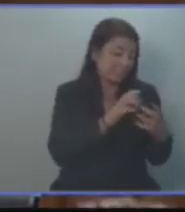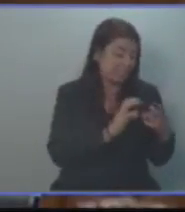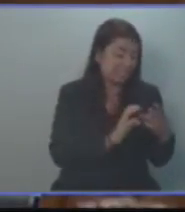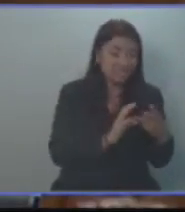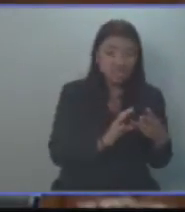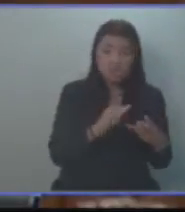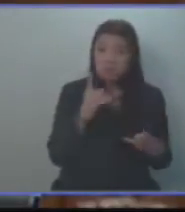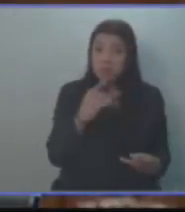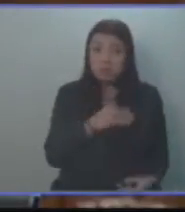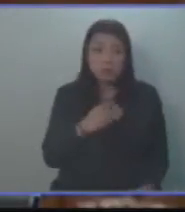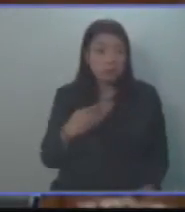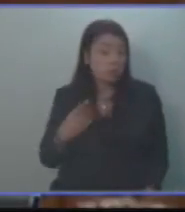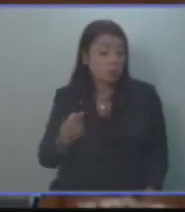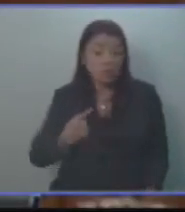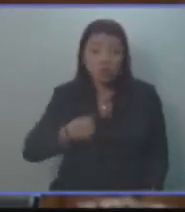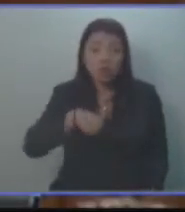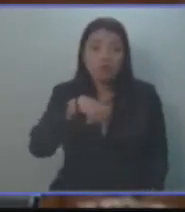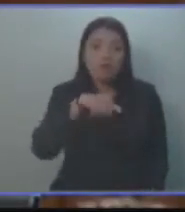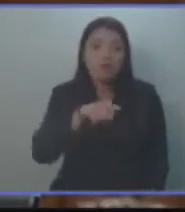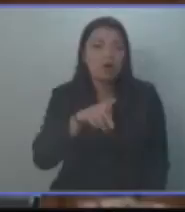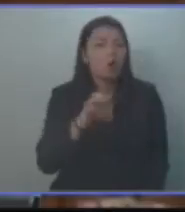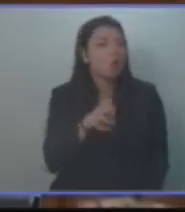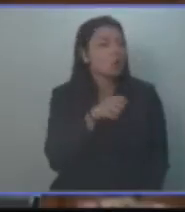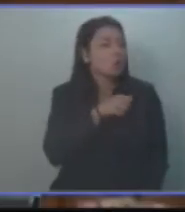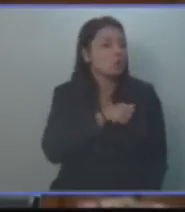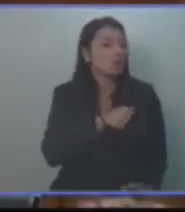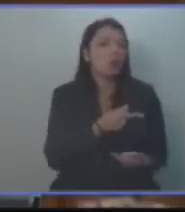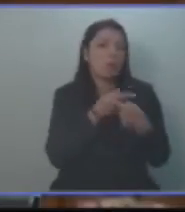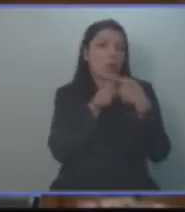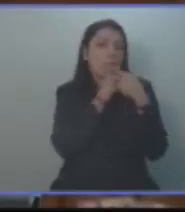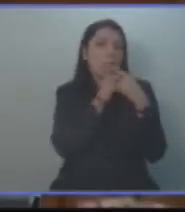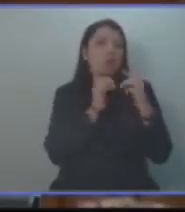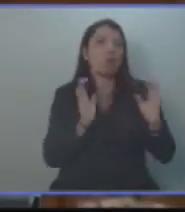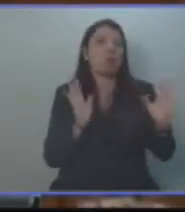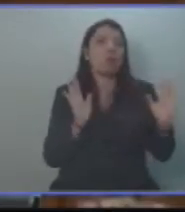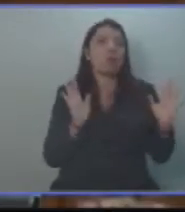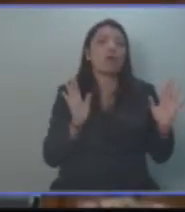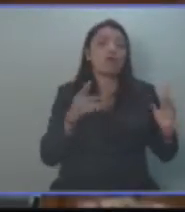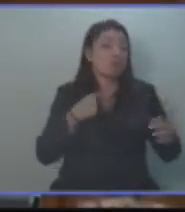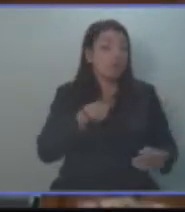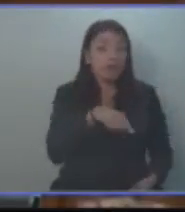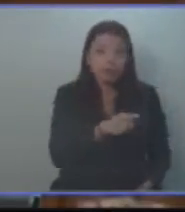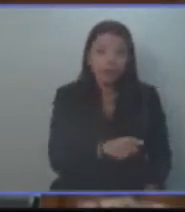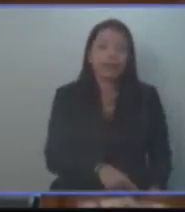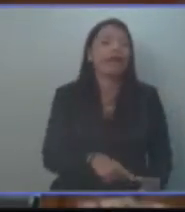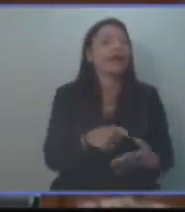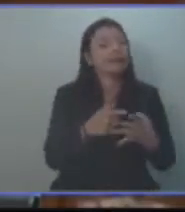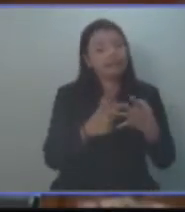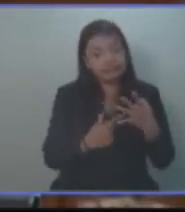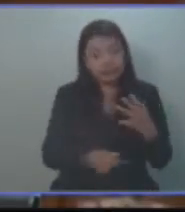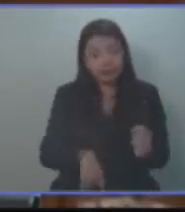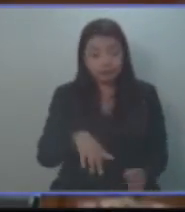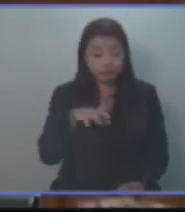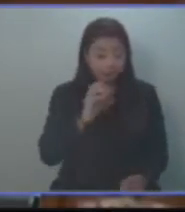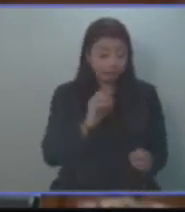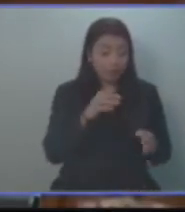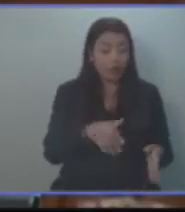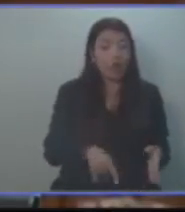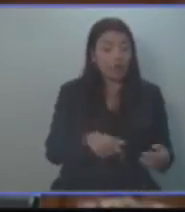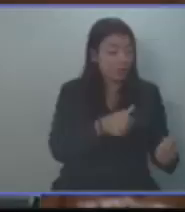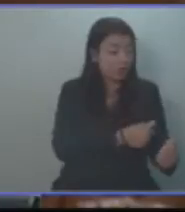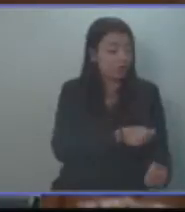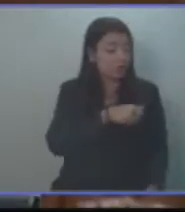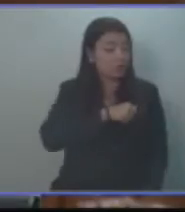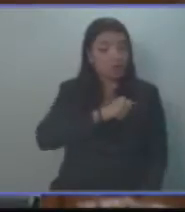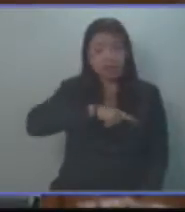su jornada médico-asistencial o turno sin causa justificada. D. Abandonar sus funciones asistenciales